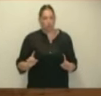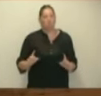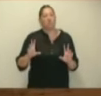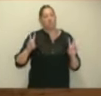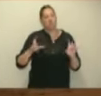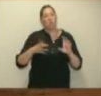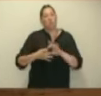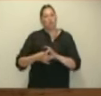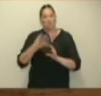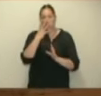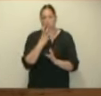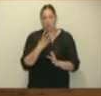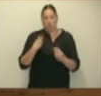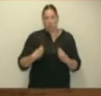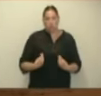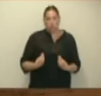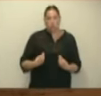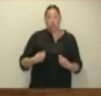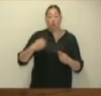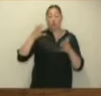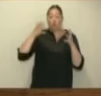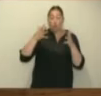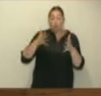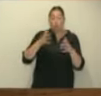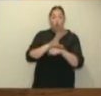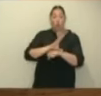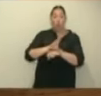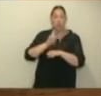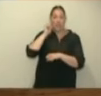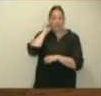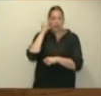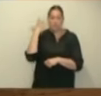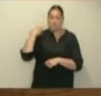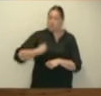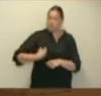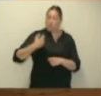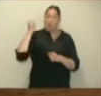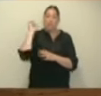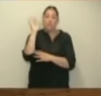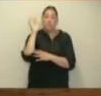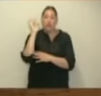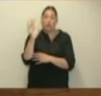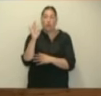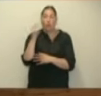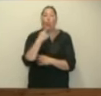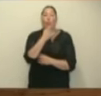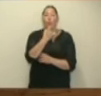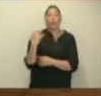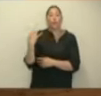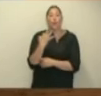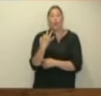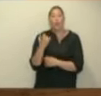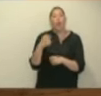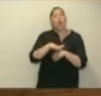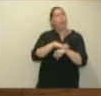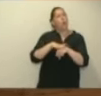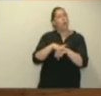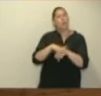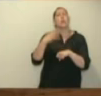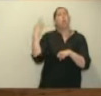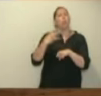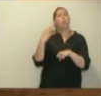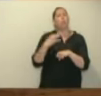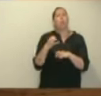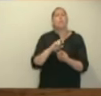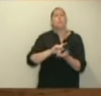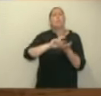este. La misma consejera ayer, en este pleno, se ufanó de que sería el Gobierno el que garantizaría la